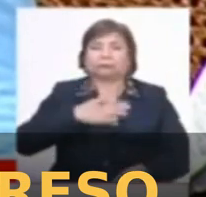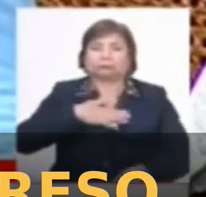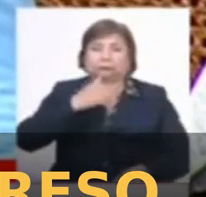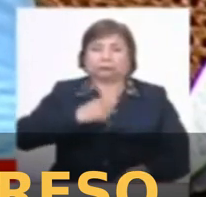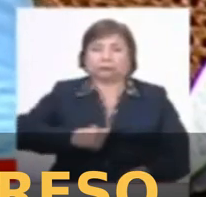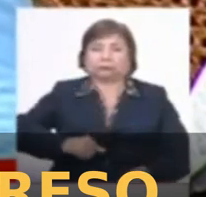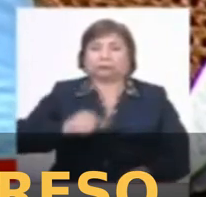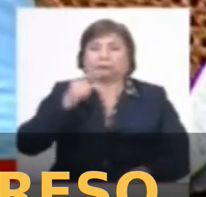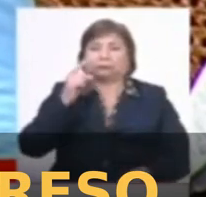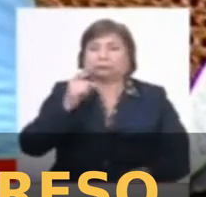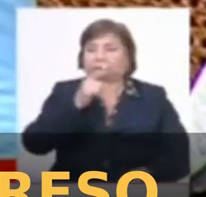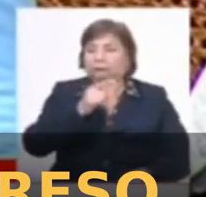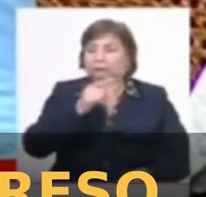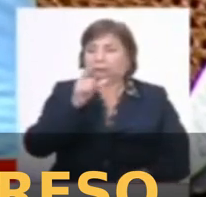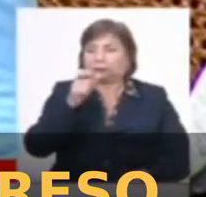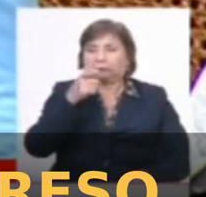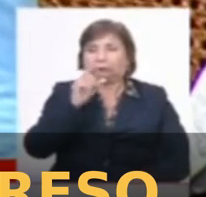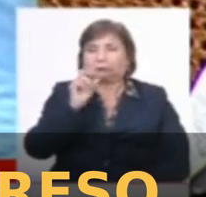una bala cada uno.